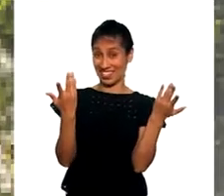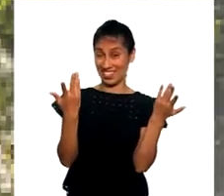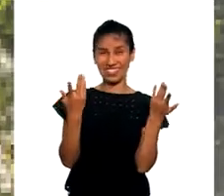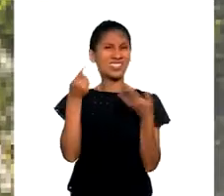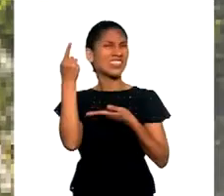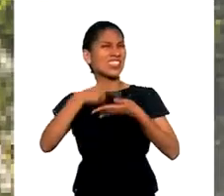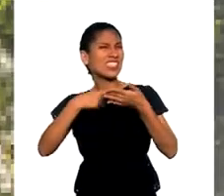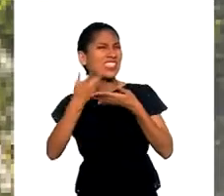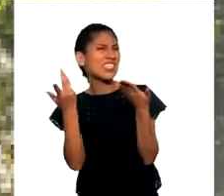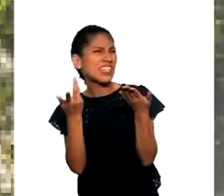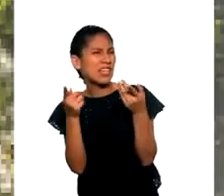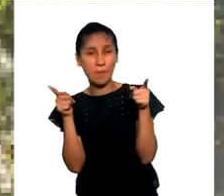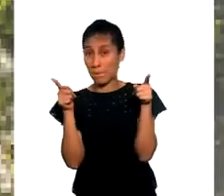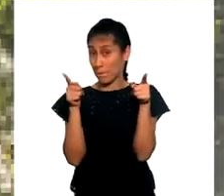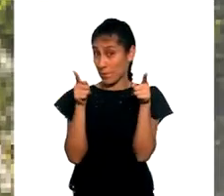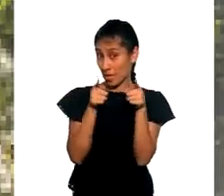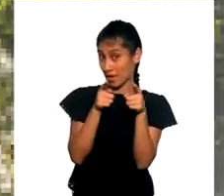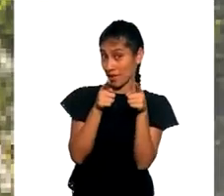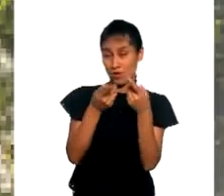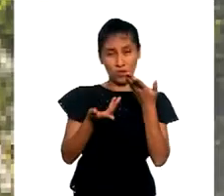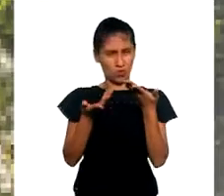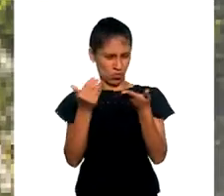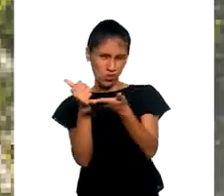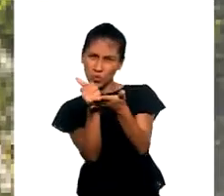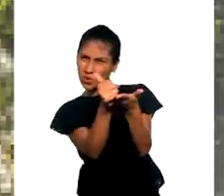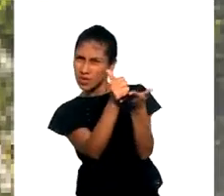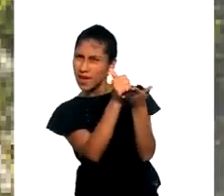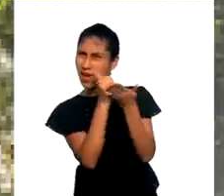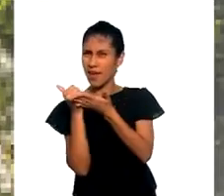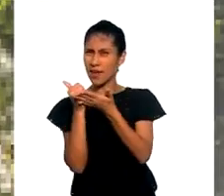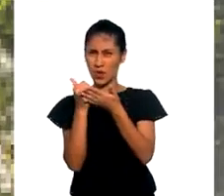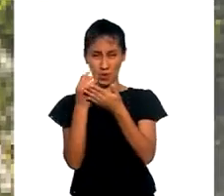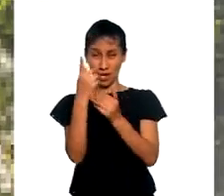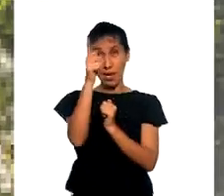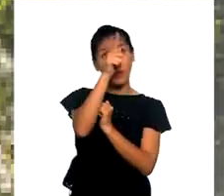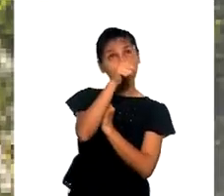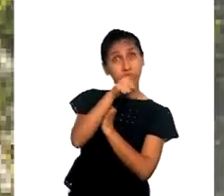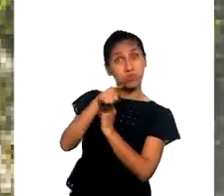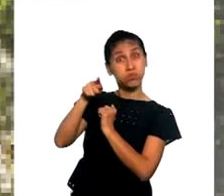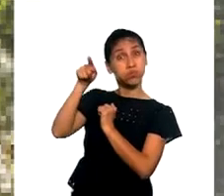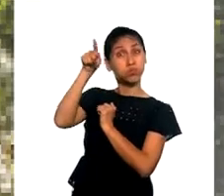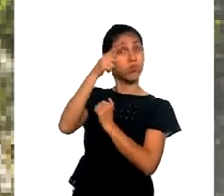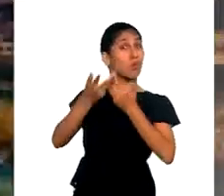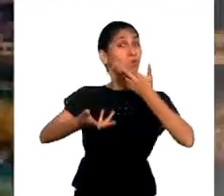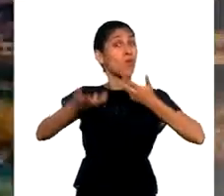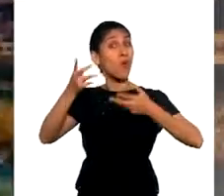y qué pequeño instrumento nos ayuda a medir los ángulos